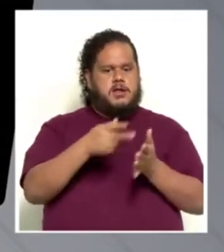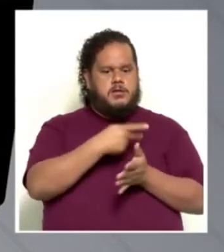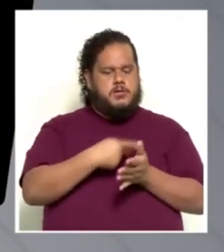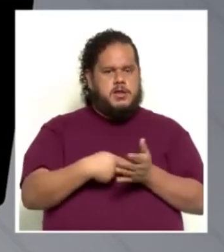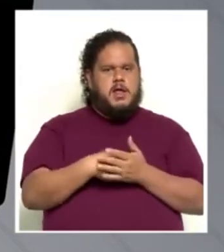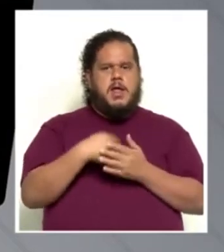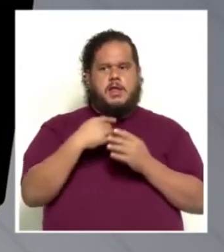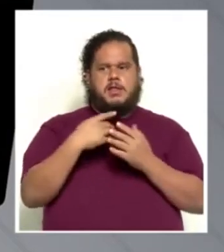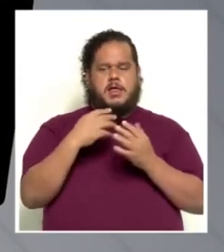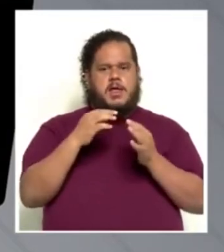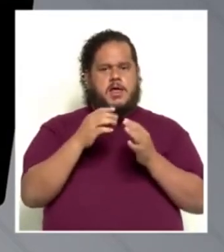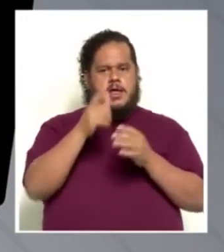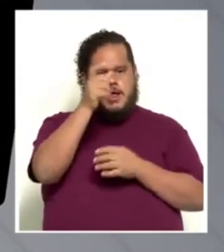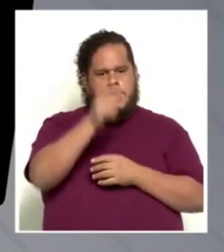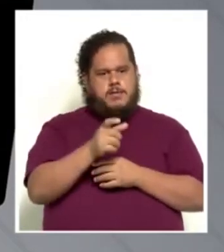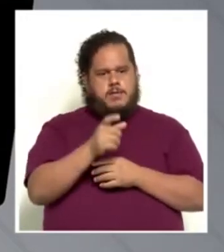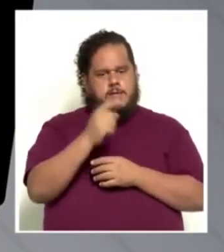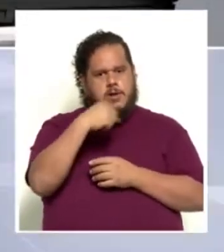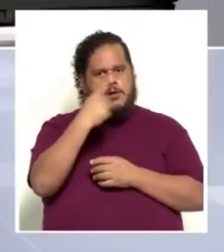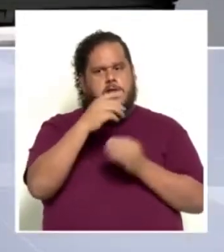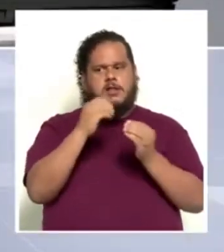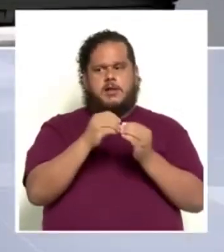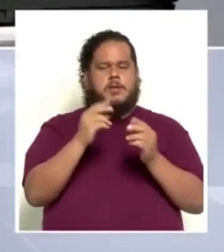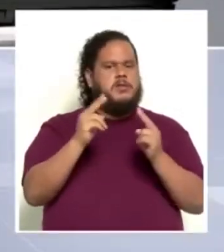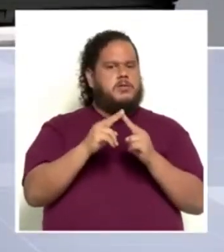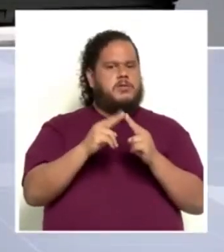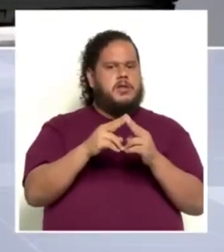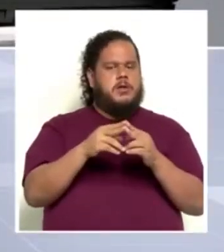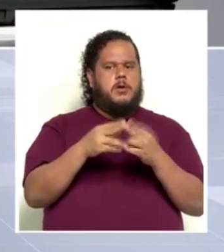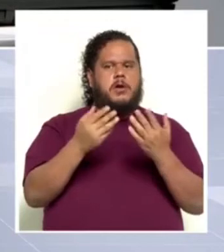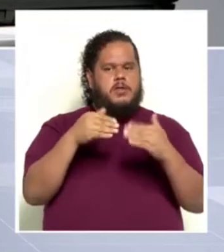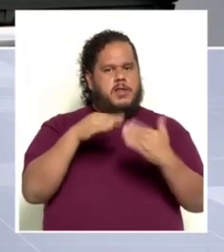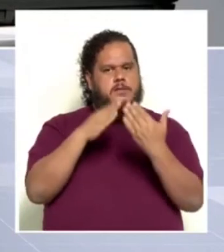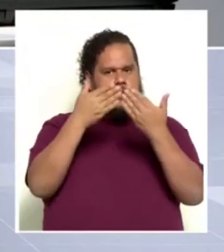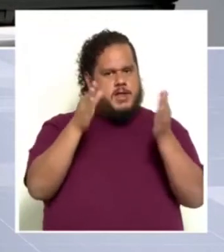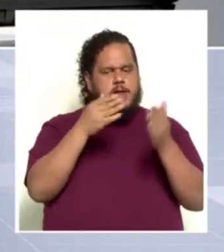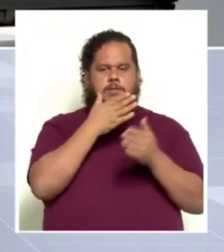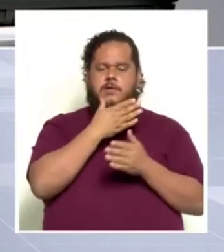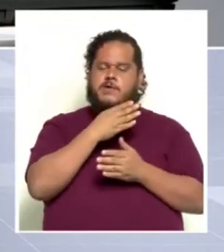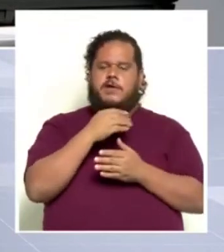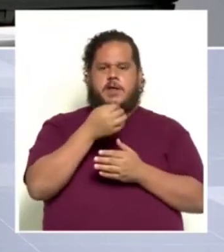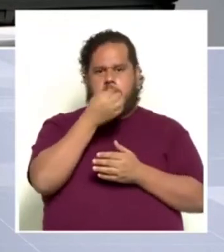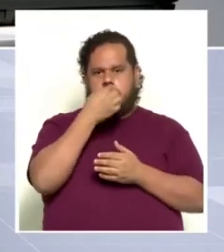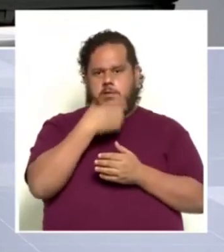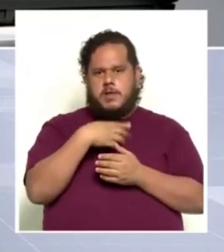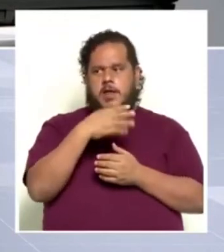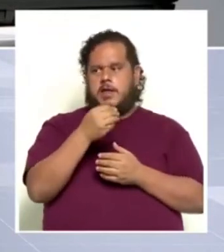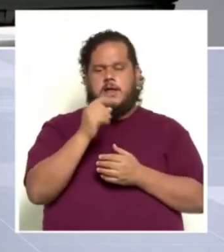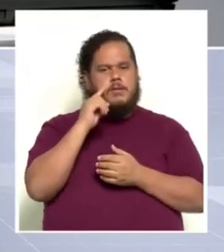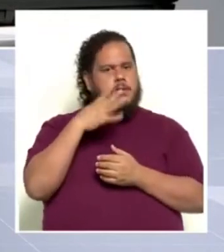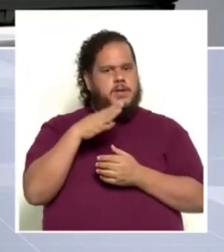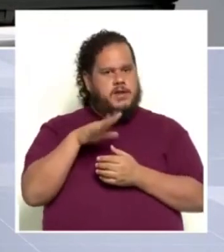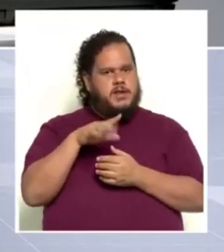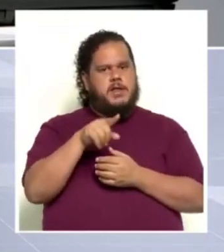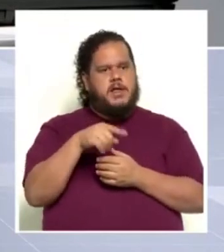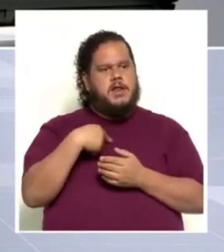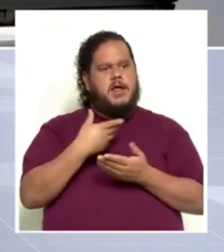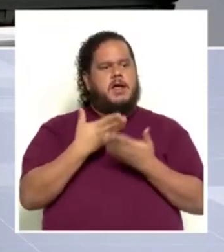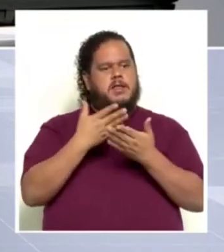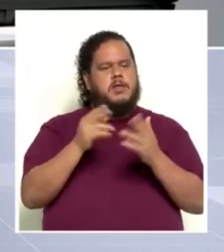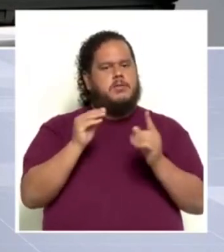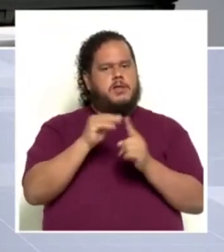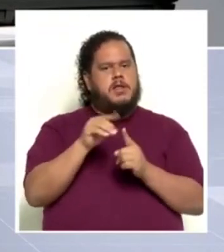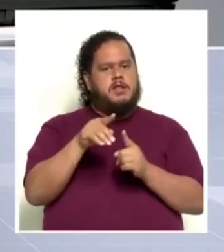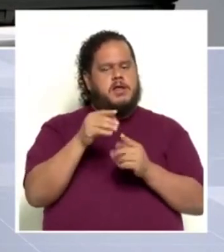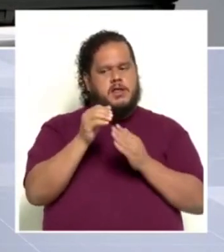rostro que por muchísimo es el más conocido del Frente Amplio, que es don José María Villalta, y me parece que él ha dado mensajes en esa dirección